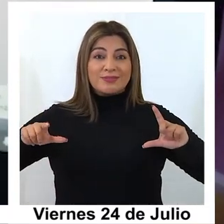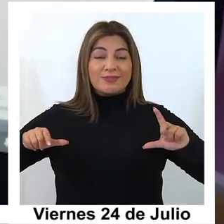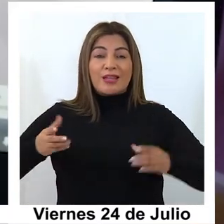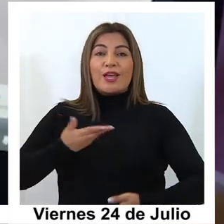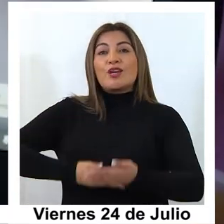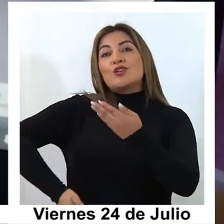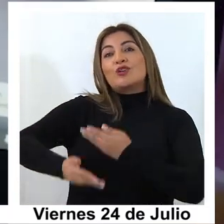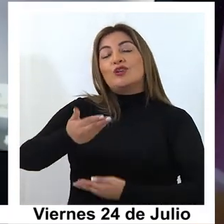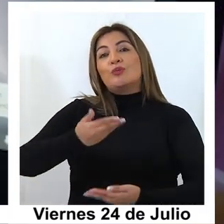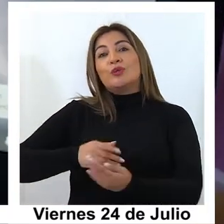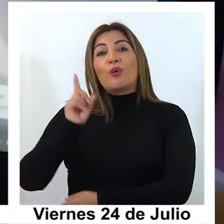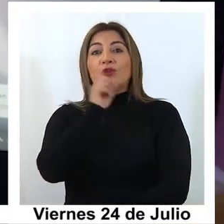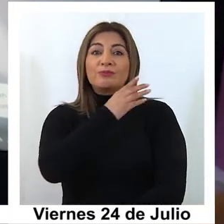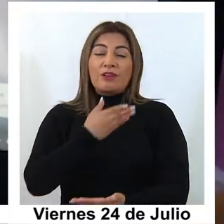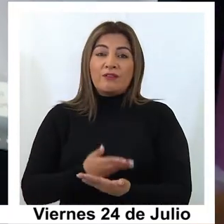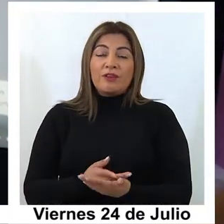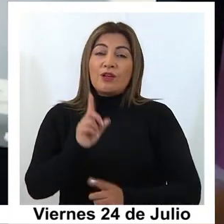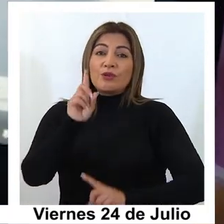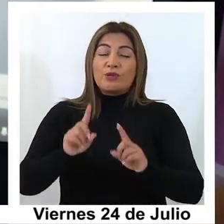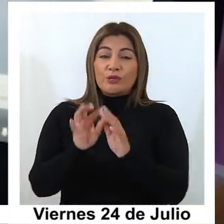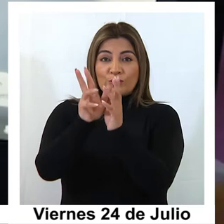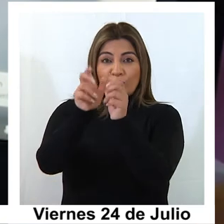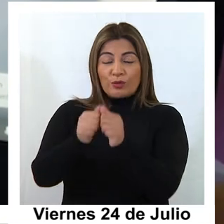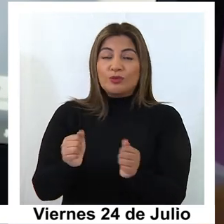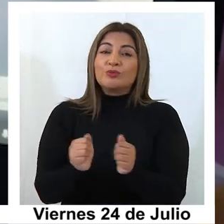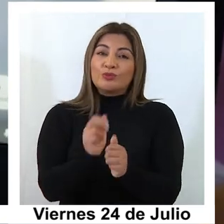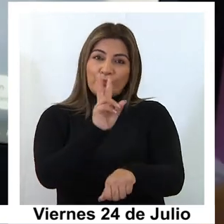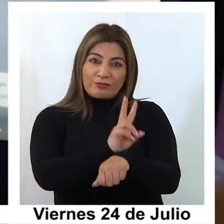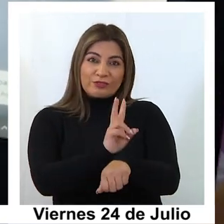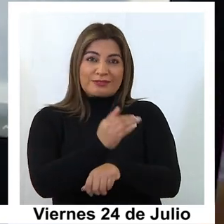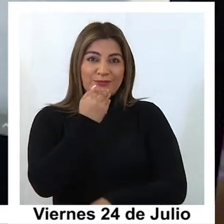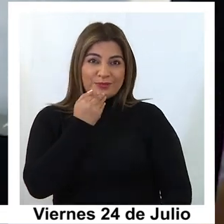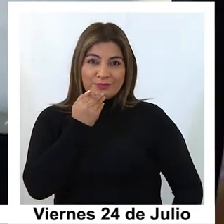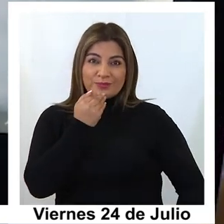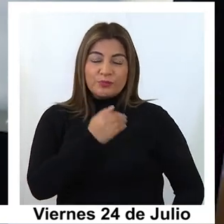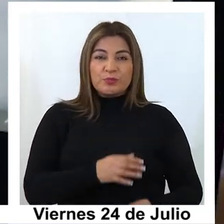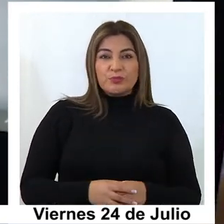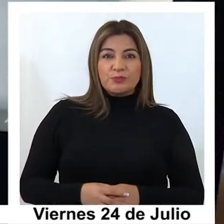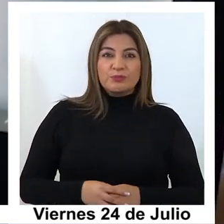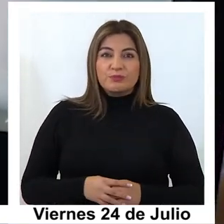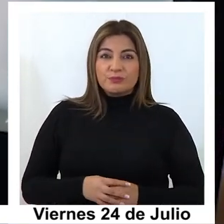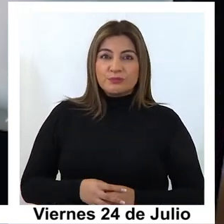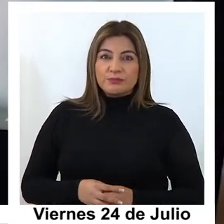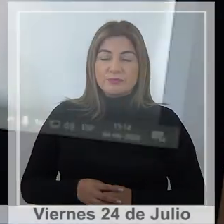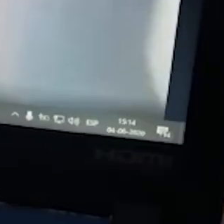compartir una última vez con sus compañeros y profesores. esto demora un par de días.